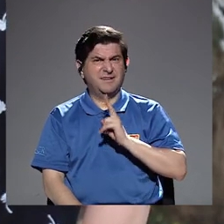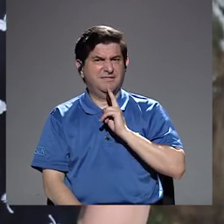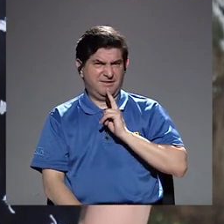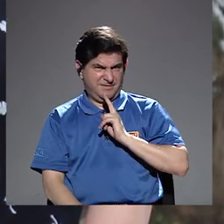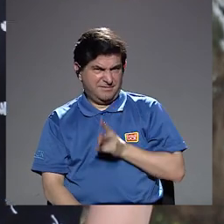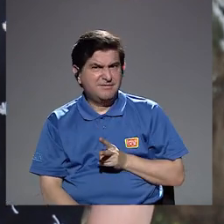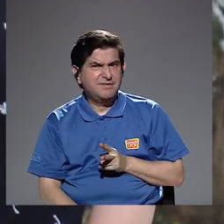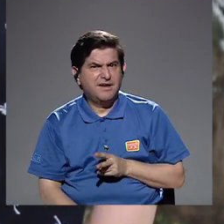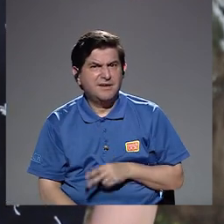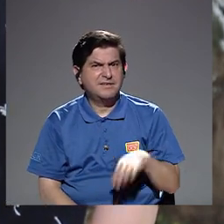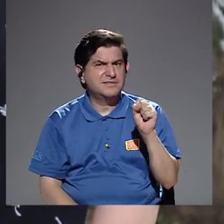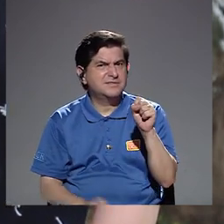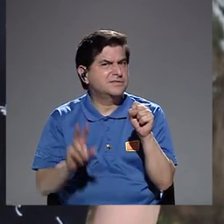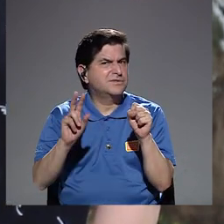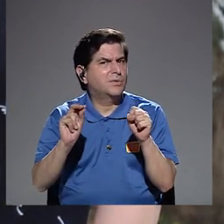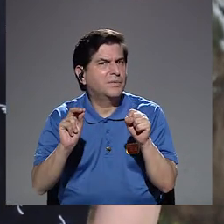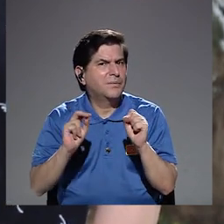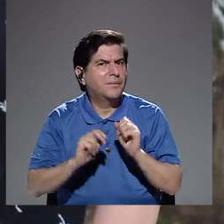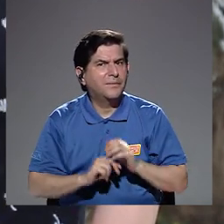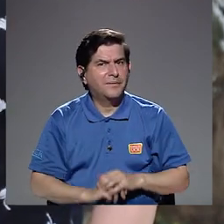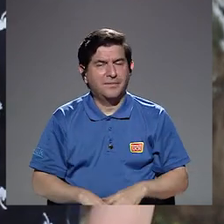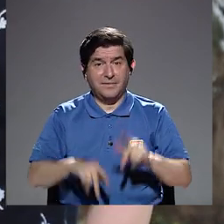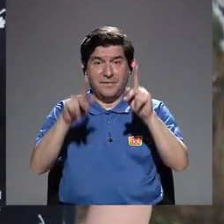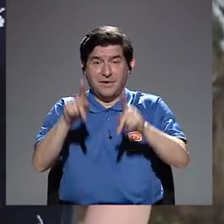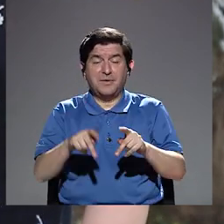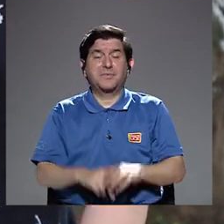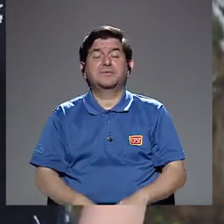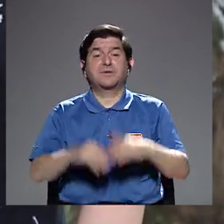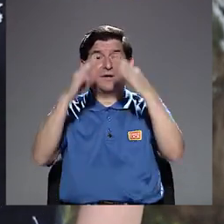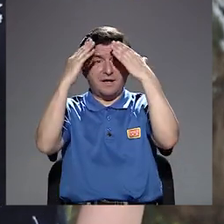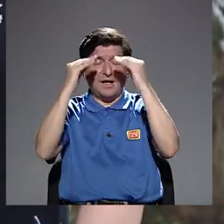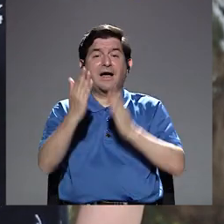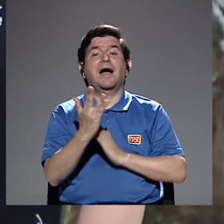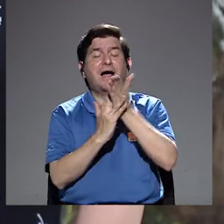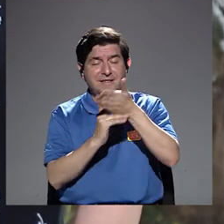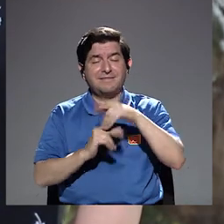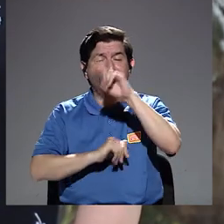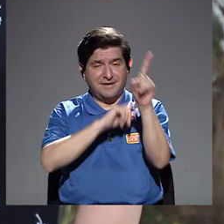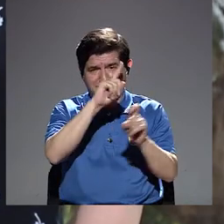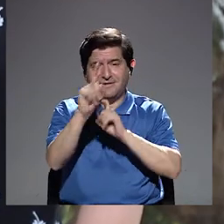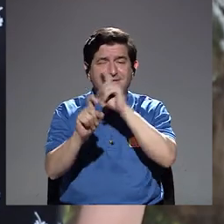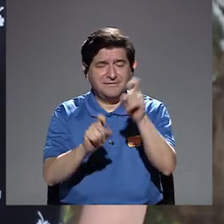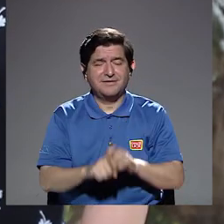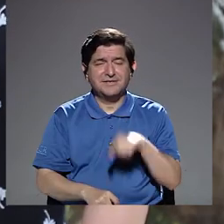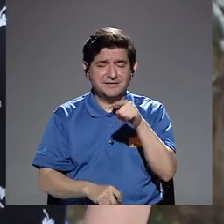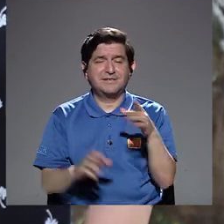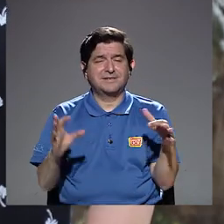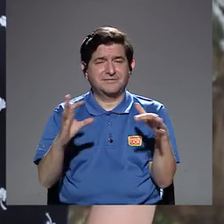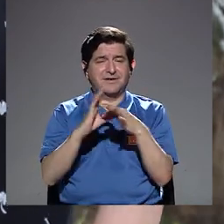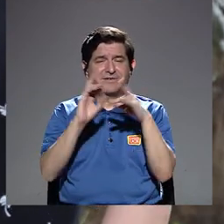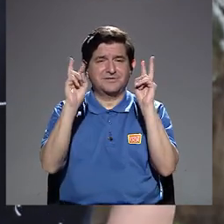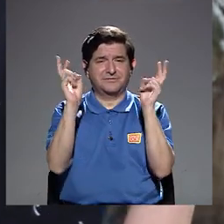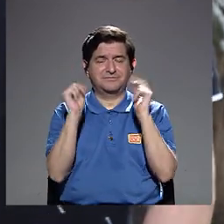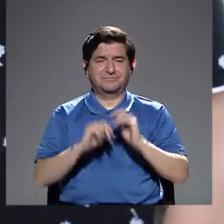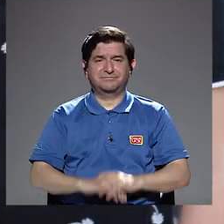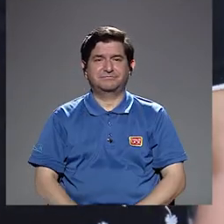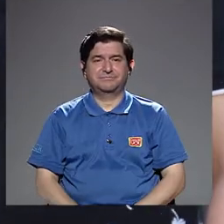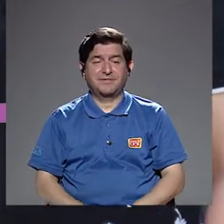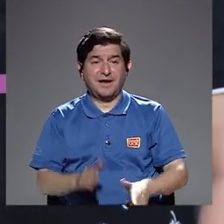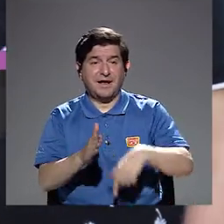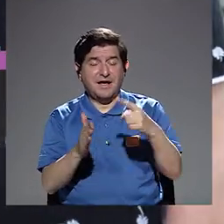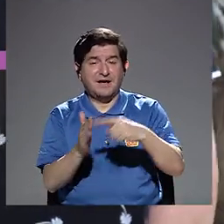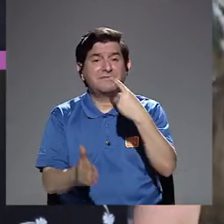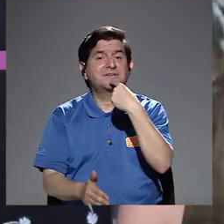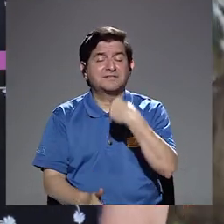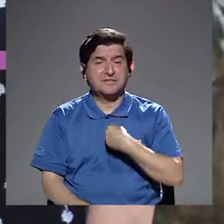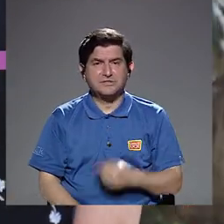realmente si era o no, y pues muchas personas realmente se informaron con esta encuesta acerca del tema. Tanto así que a